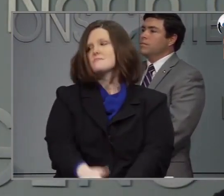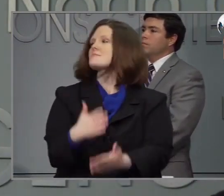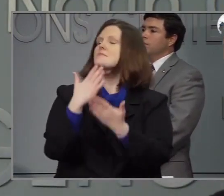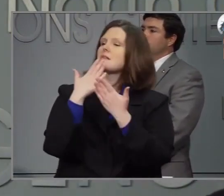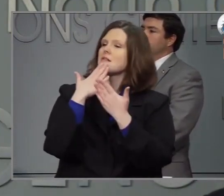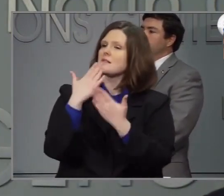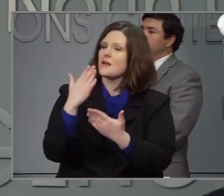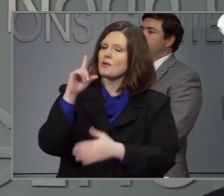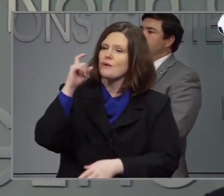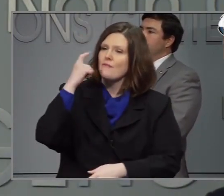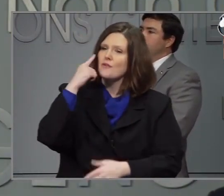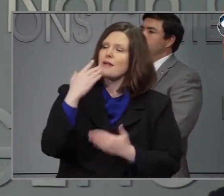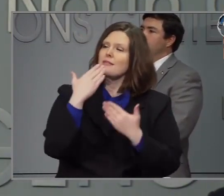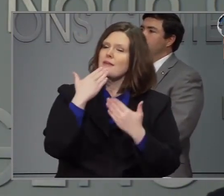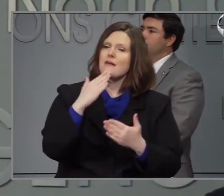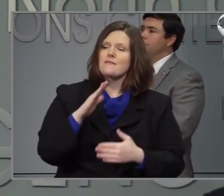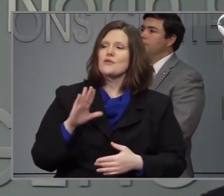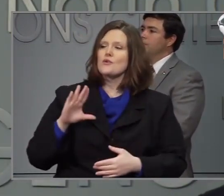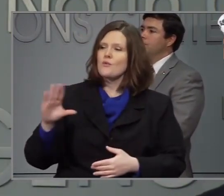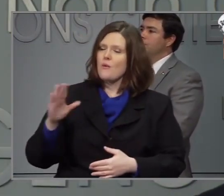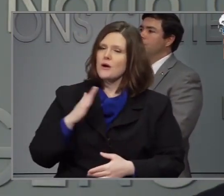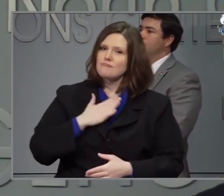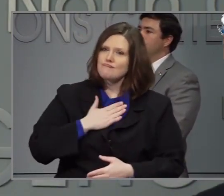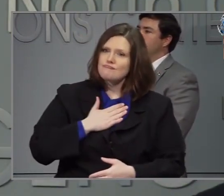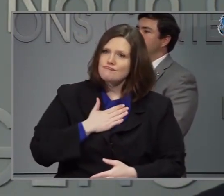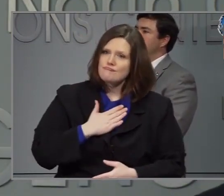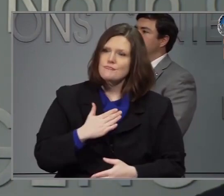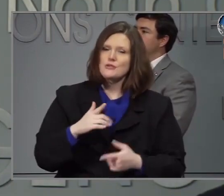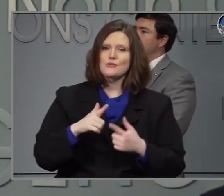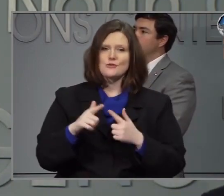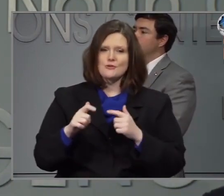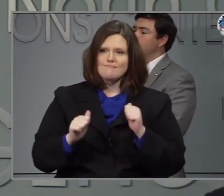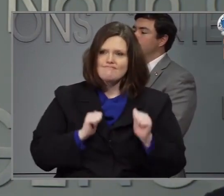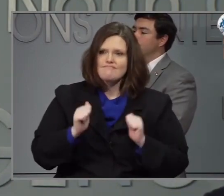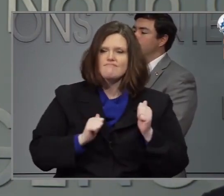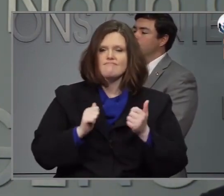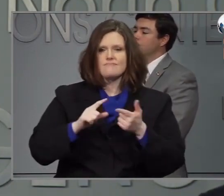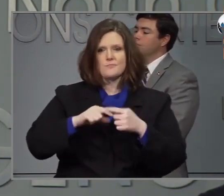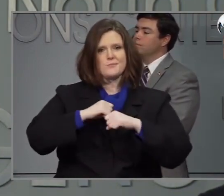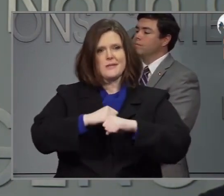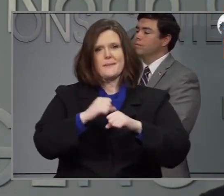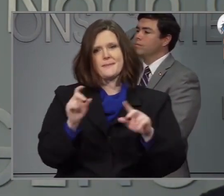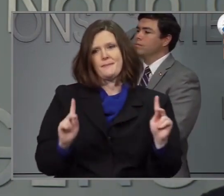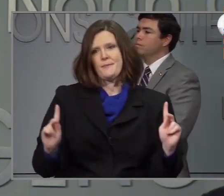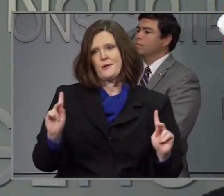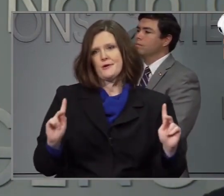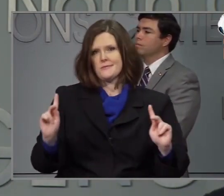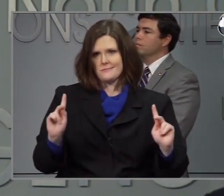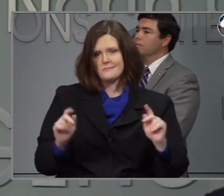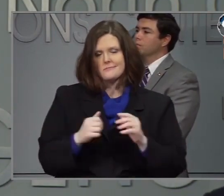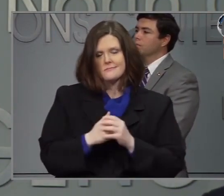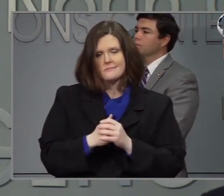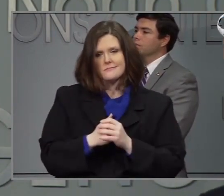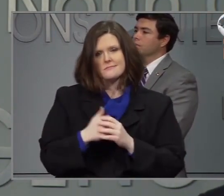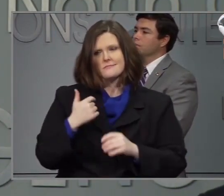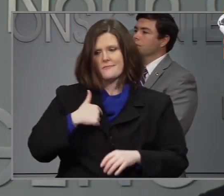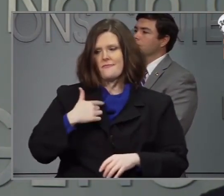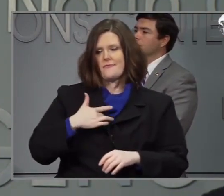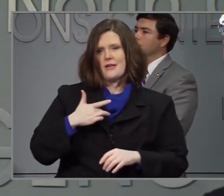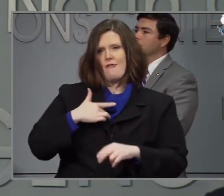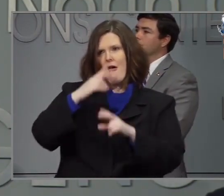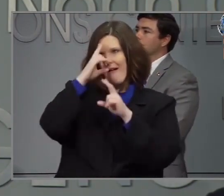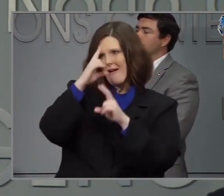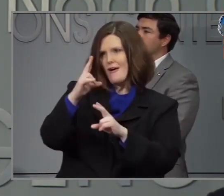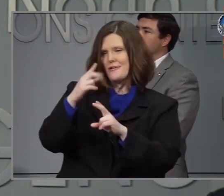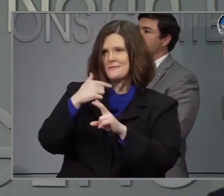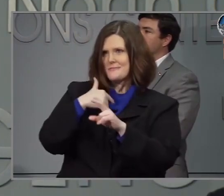muchas gracias gobernador gracias por su buena voluntad de tomar medidas agresivas para proteger a los de carolina